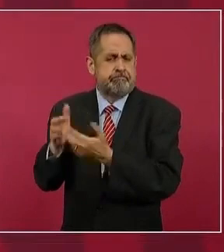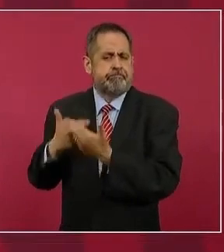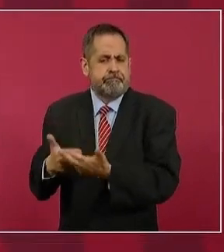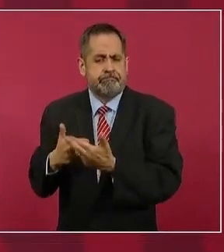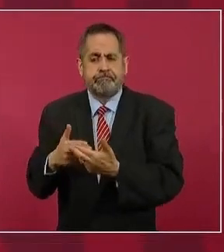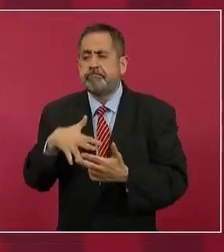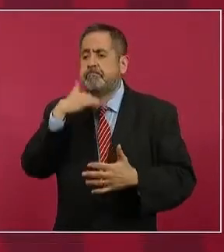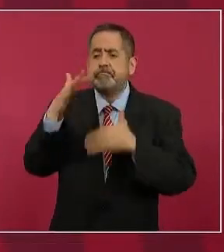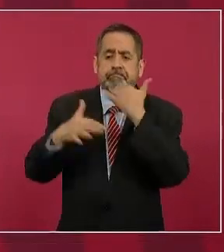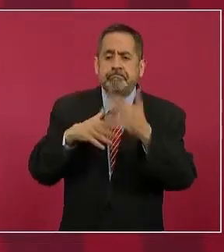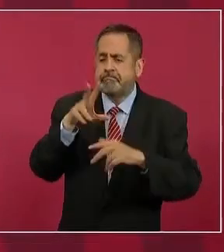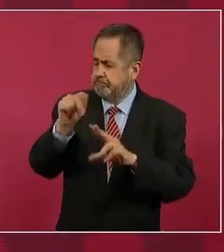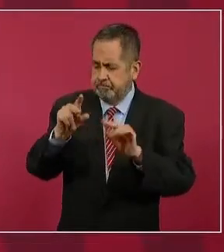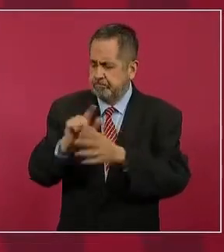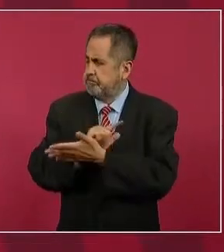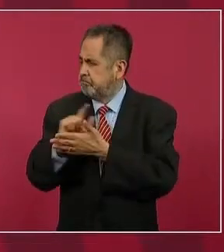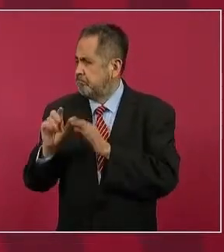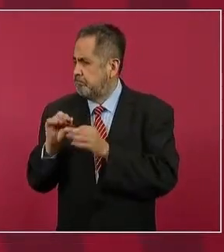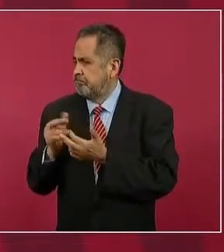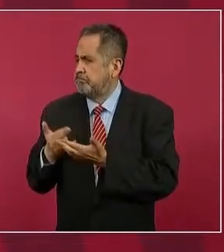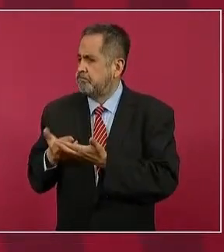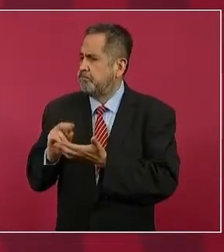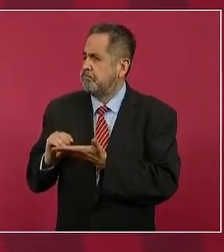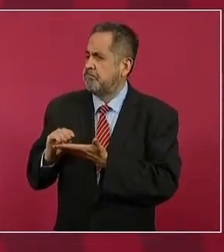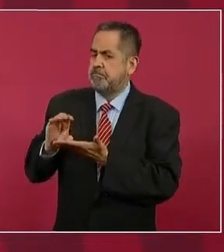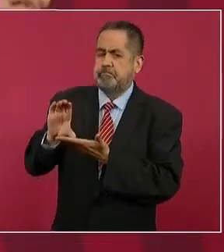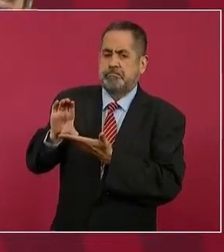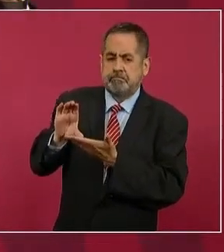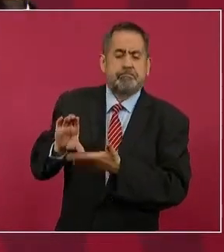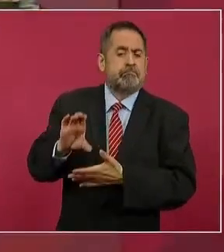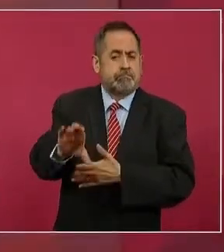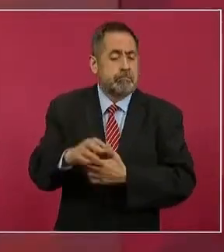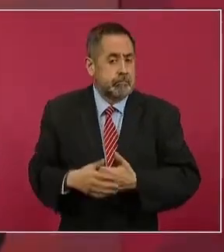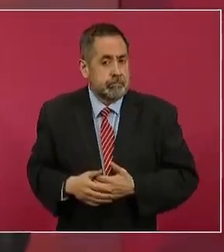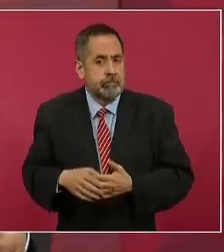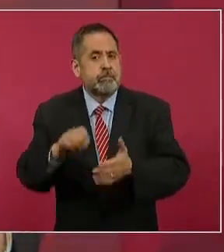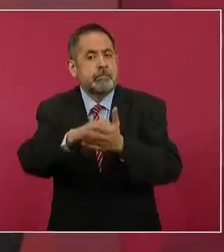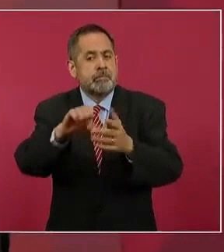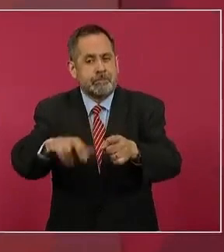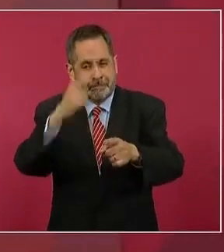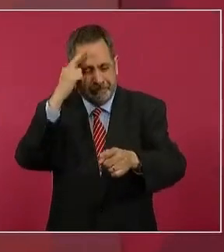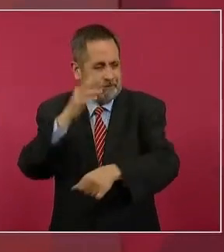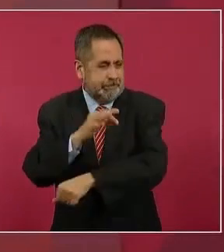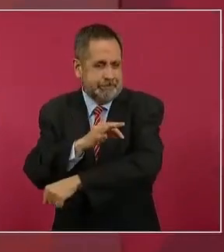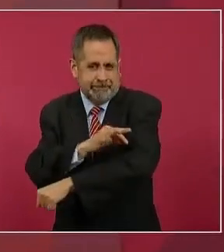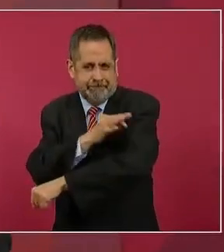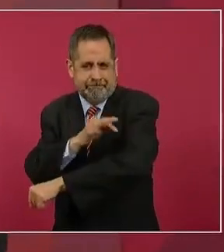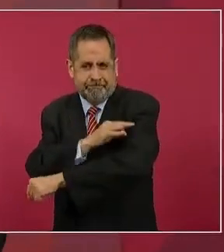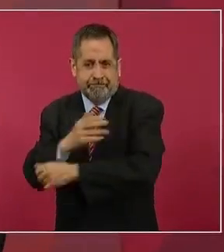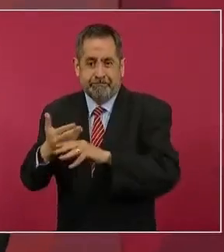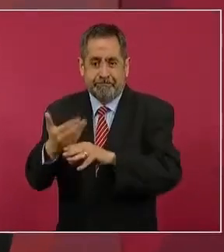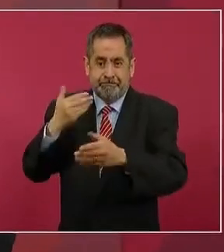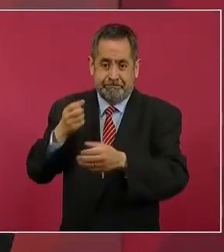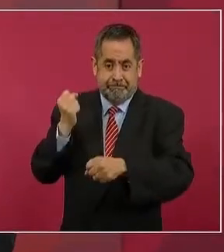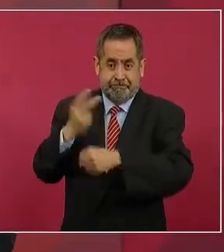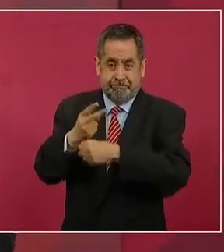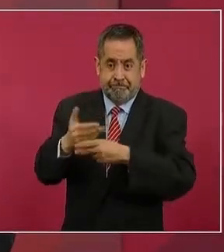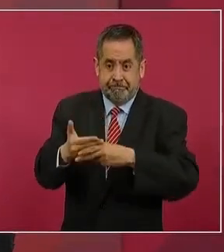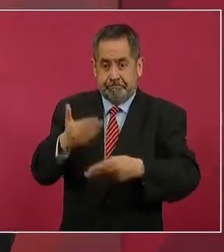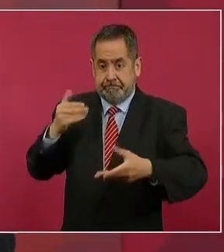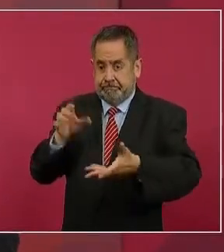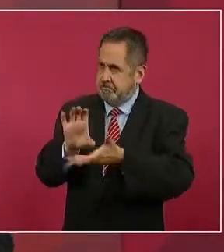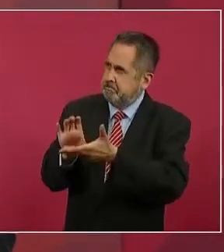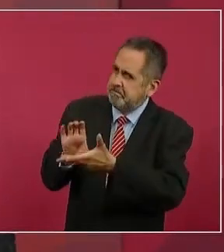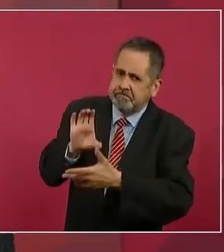¿De dónde salió el dinero para pagar por anticipado las vacunas? Fíjense